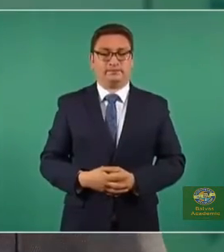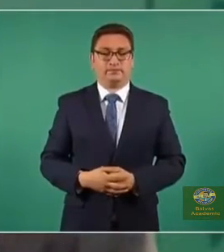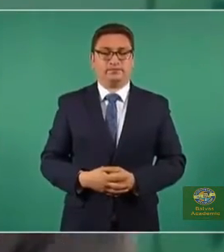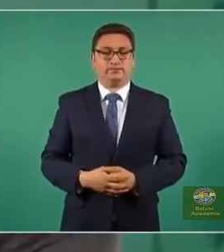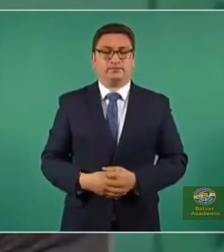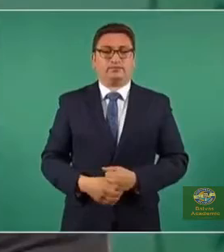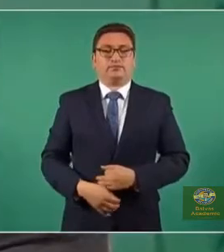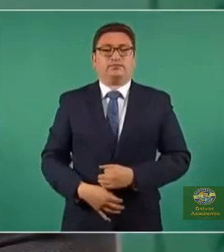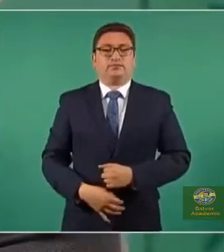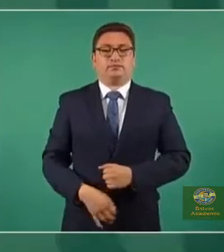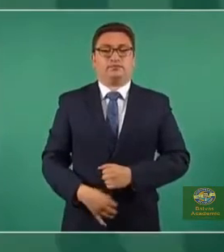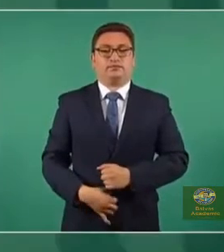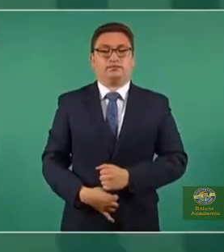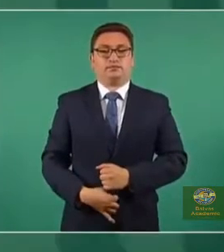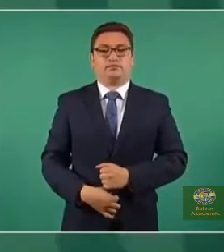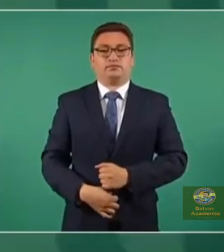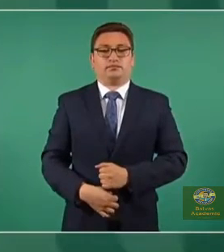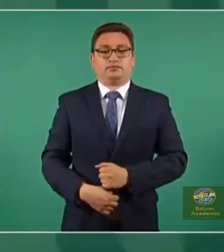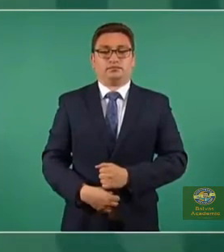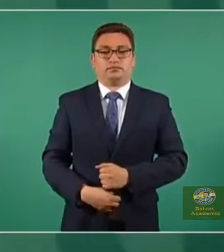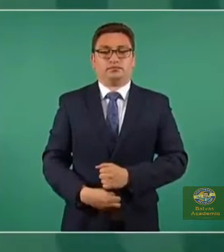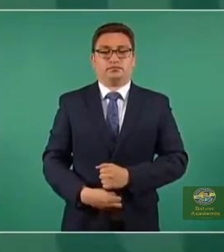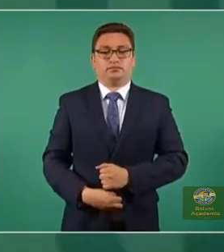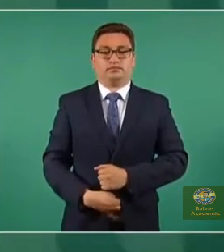y que hagan a un lado